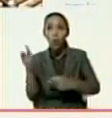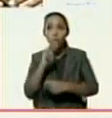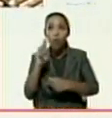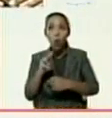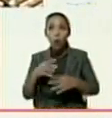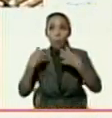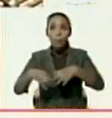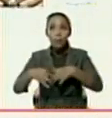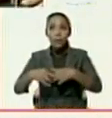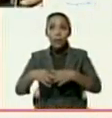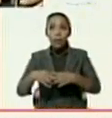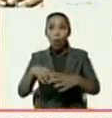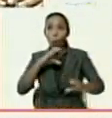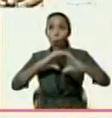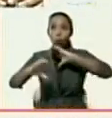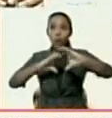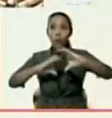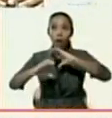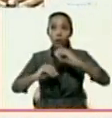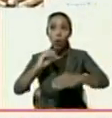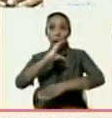de telecomunicaciones CanTV.